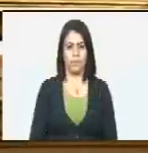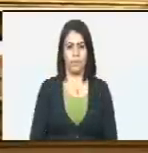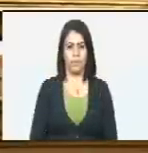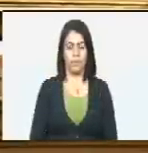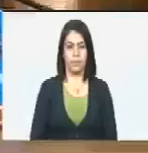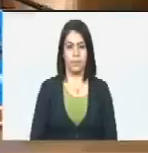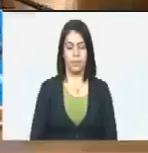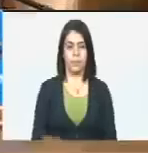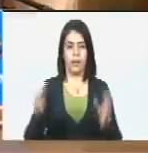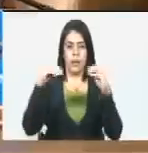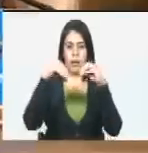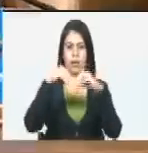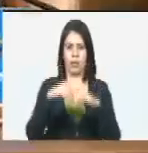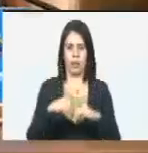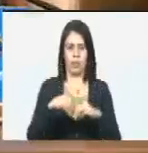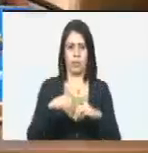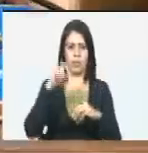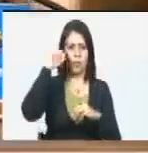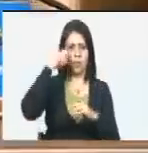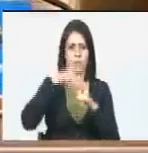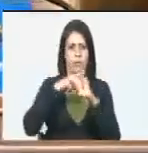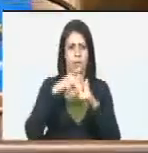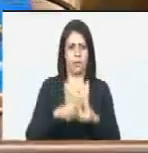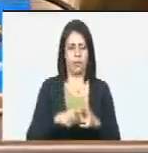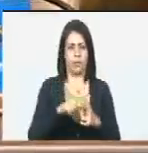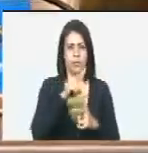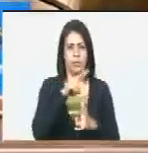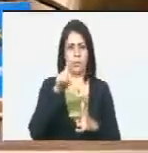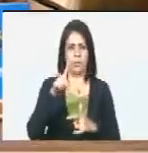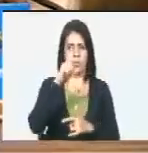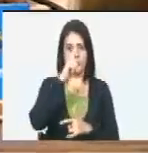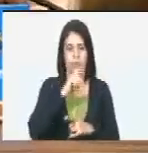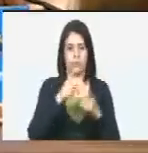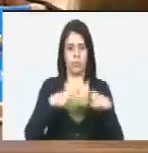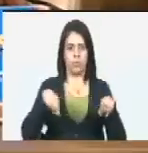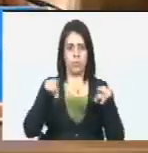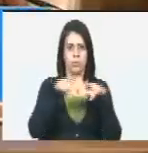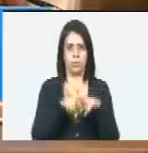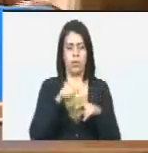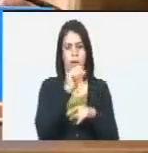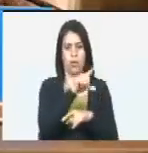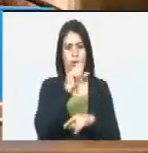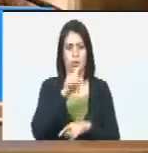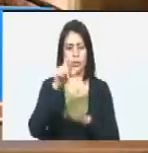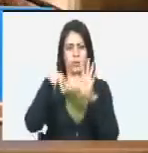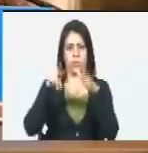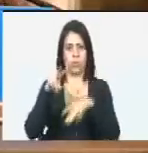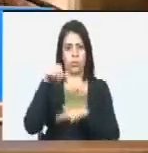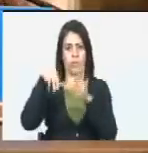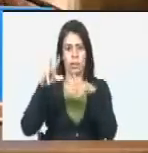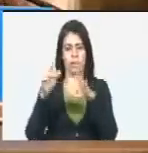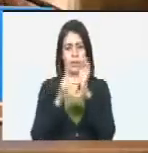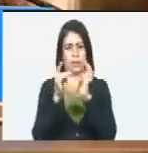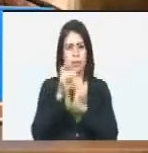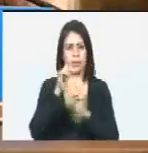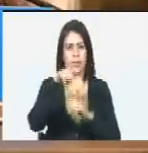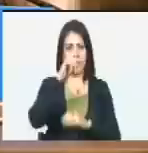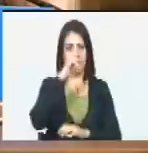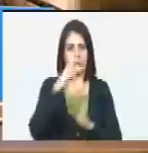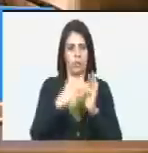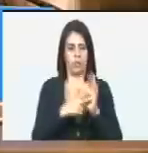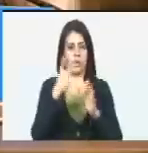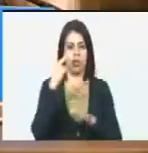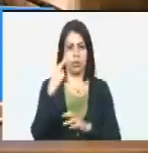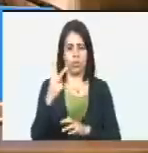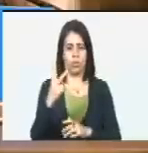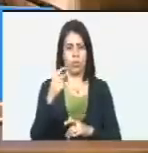Acuerdo en ocasión a los 21 años de los sucesos del 11, 12 y 13 de abril de 2002,